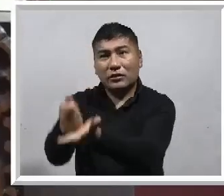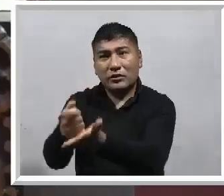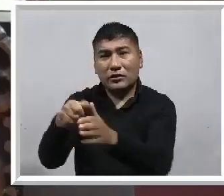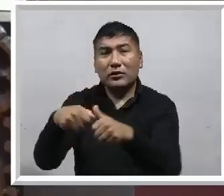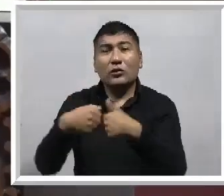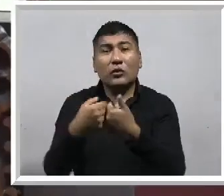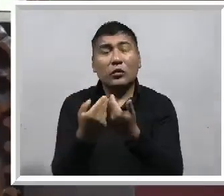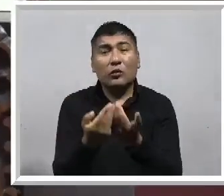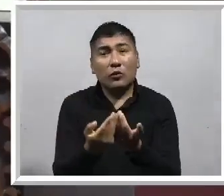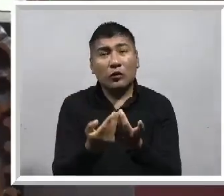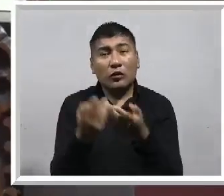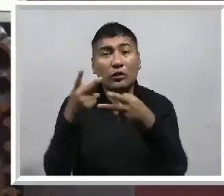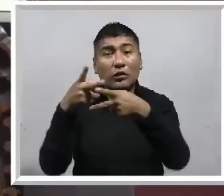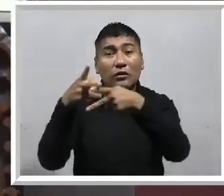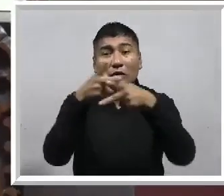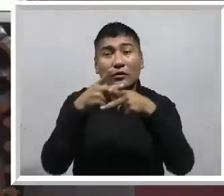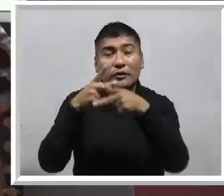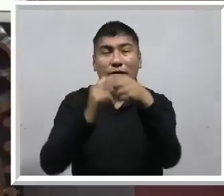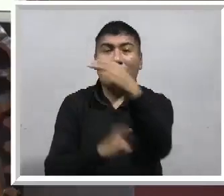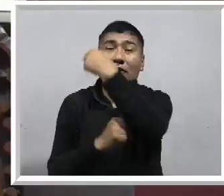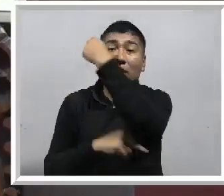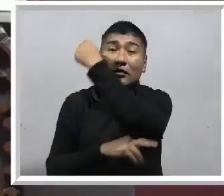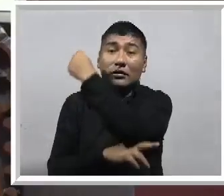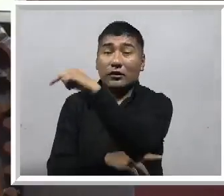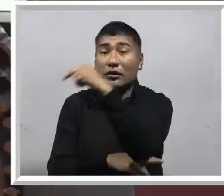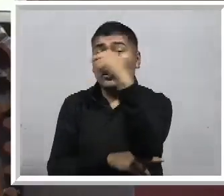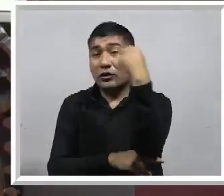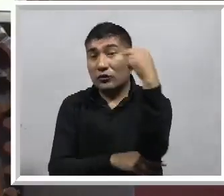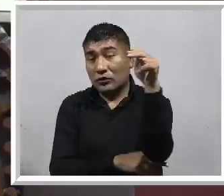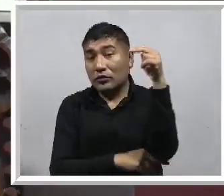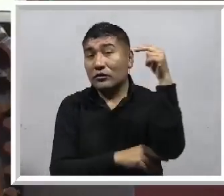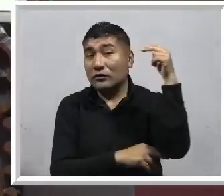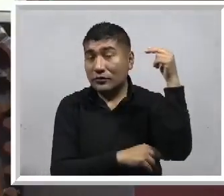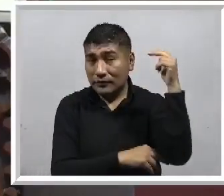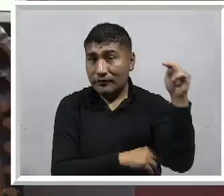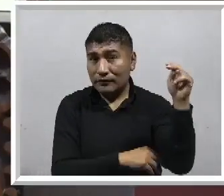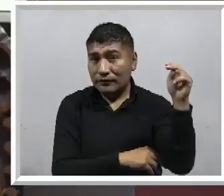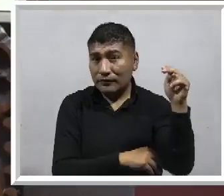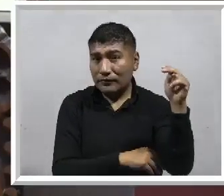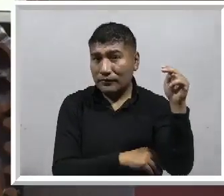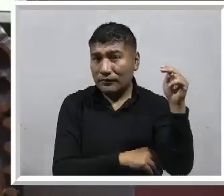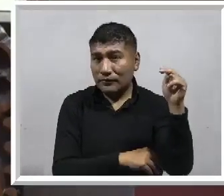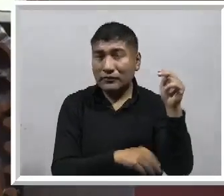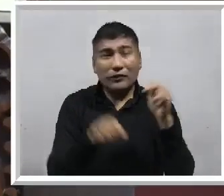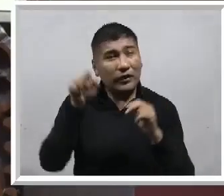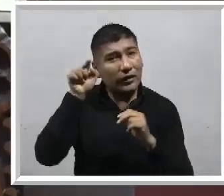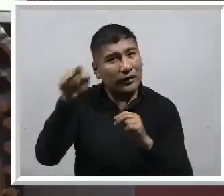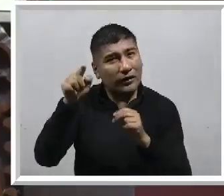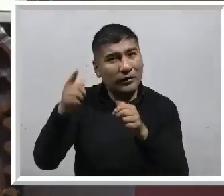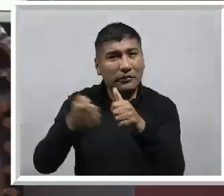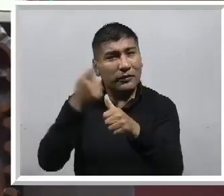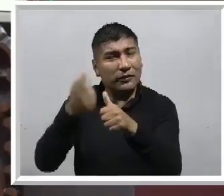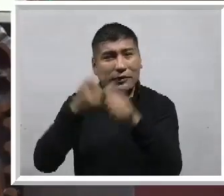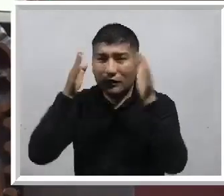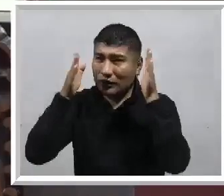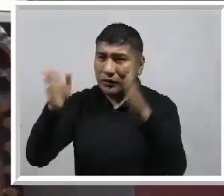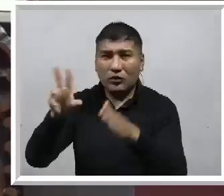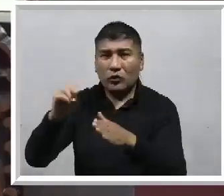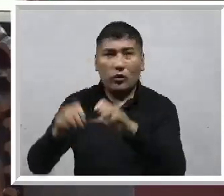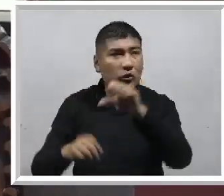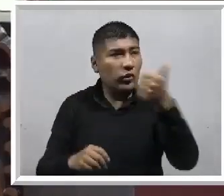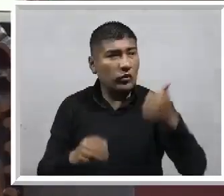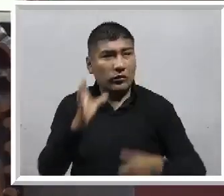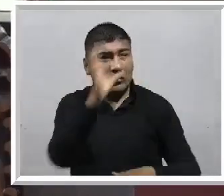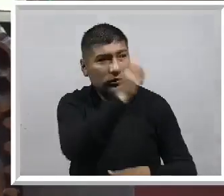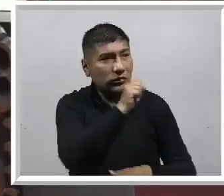es el cuidado del medio ambiente la naturaleza Esa es la prioridad No es otra cosa